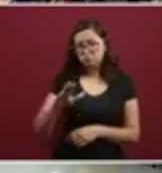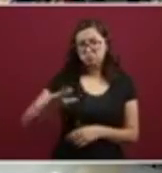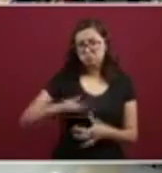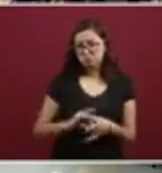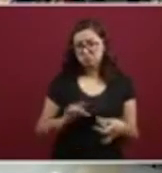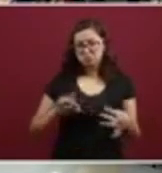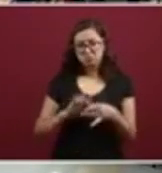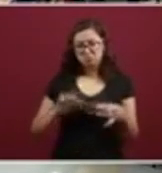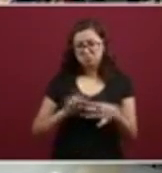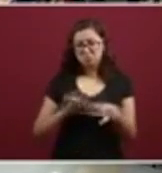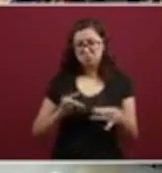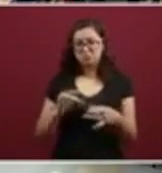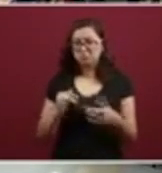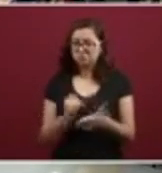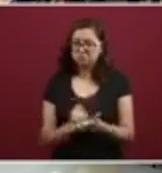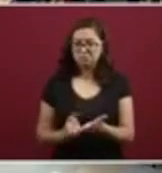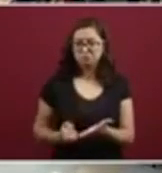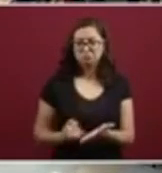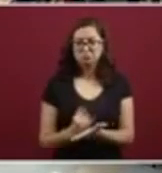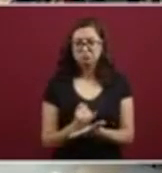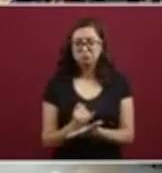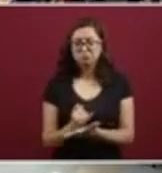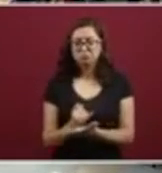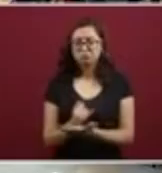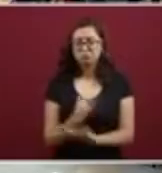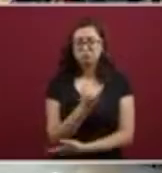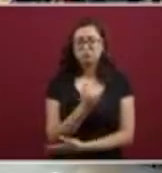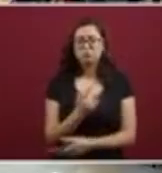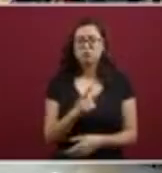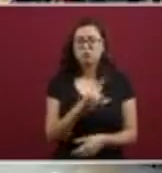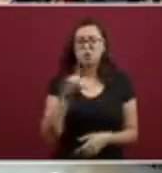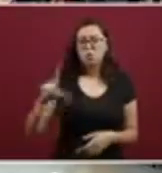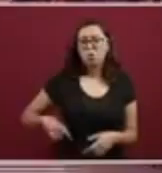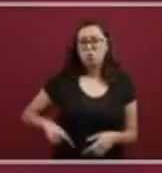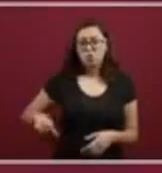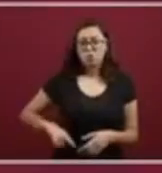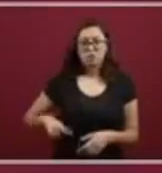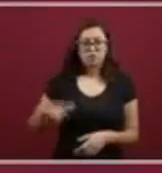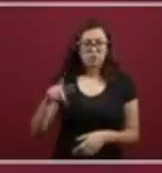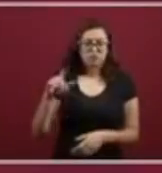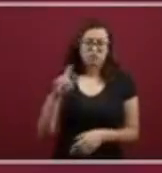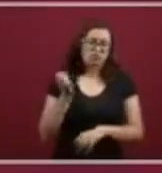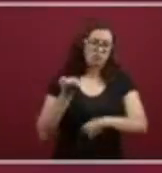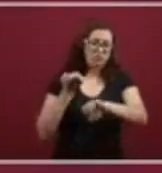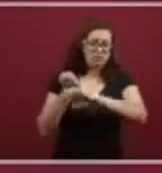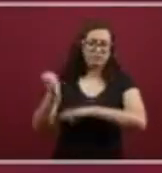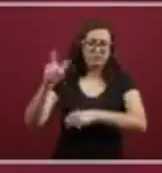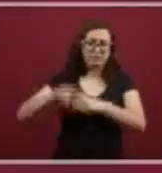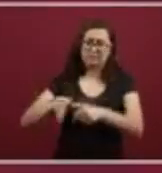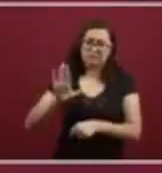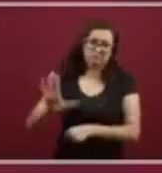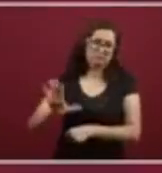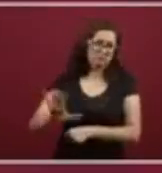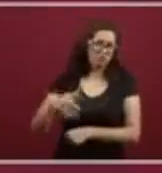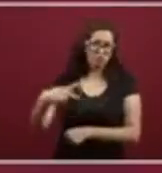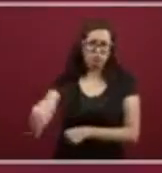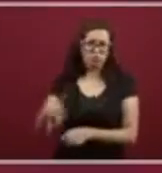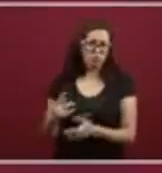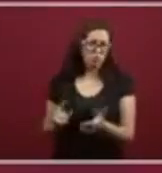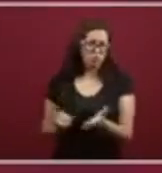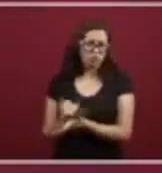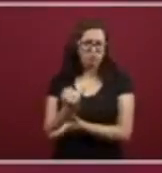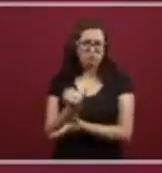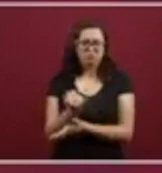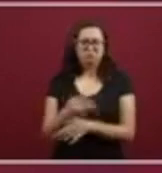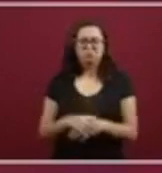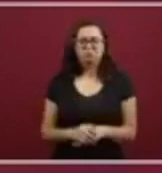de mencionar, del gobierno local. De todas maneras, como